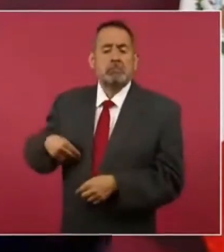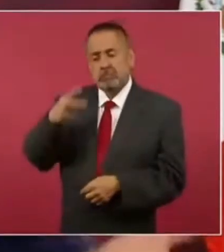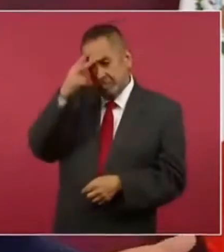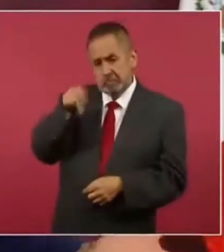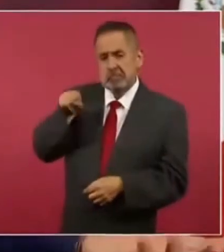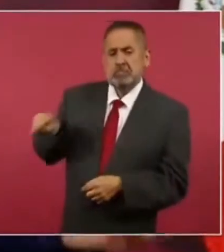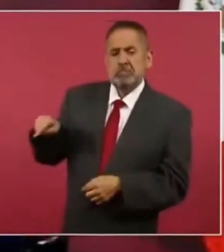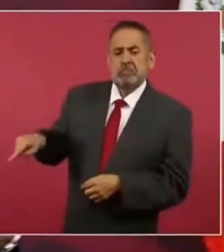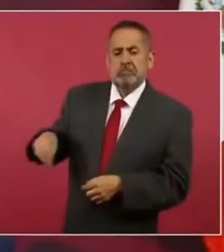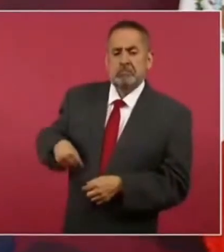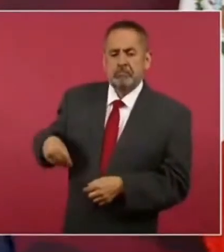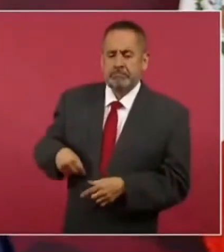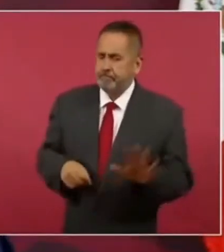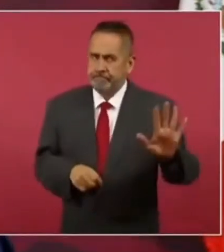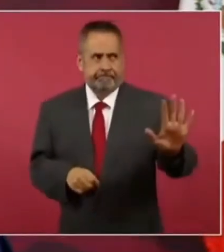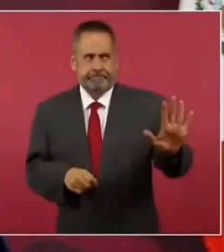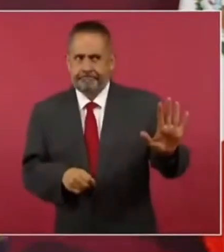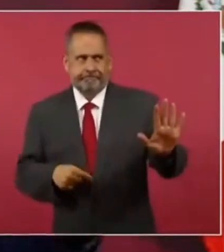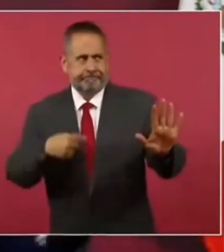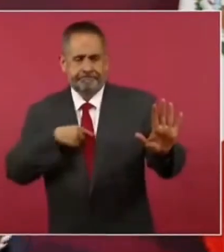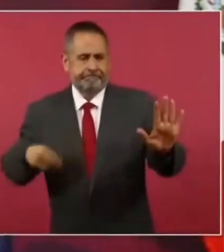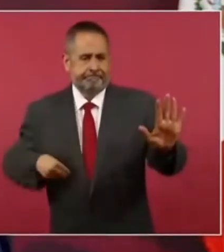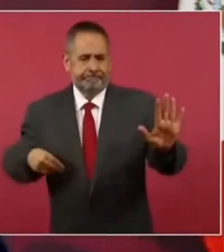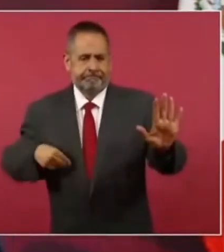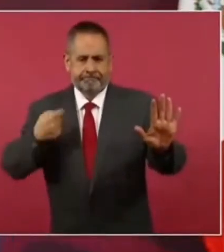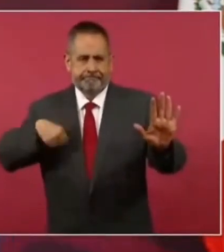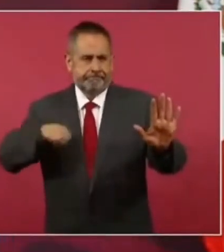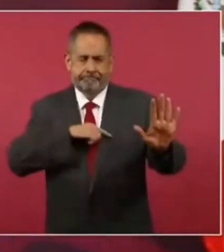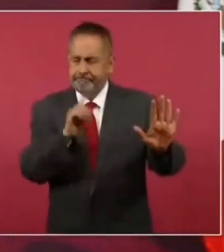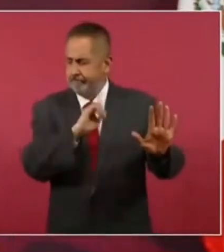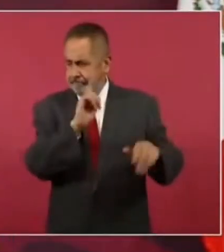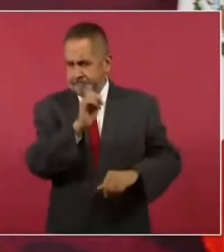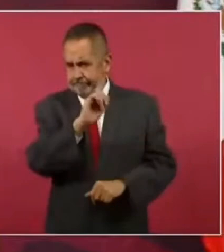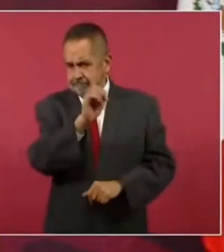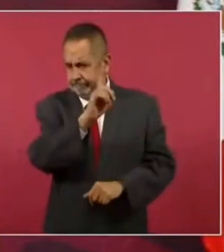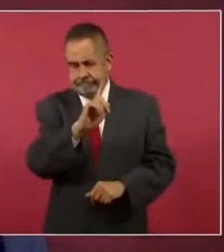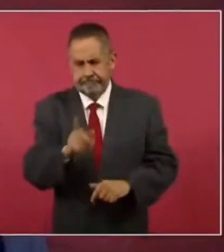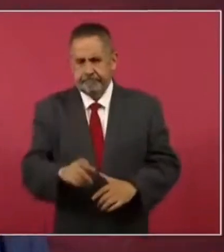echarnos la culpa a nosotros